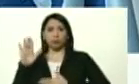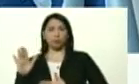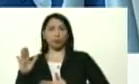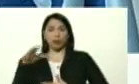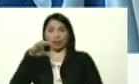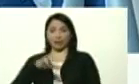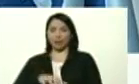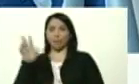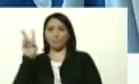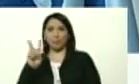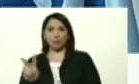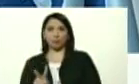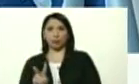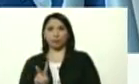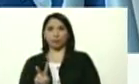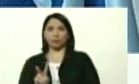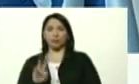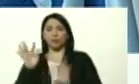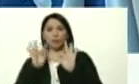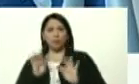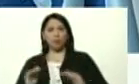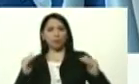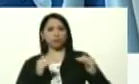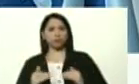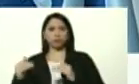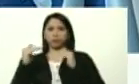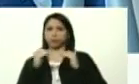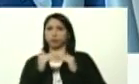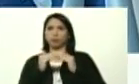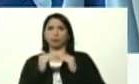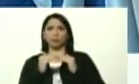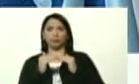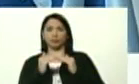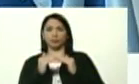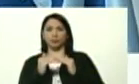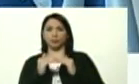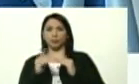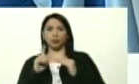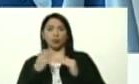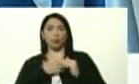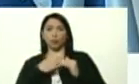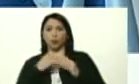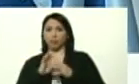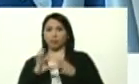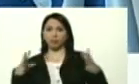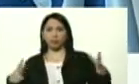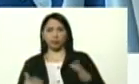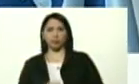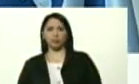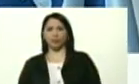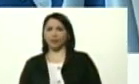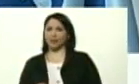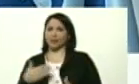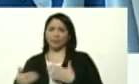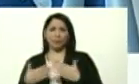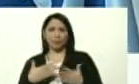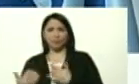Estado venezolano de manera unitaria, indivisible, más allá de errores, más allá